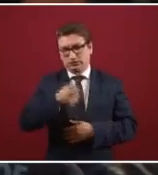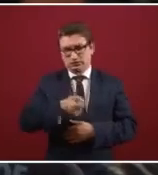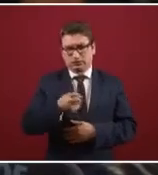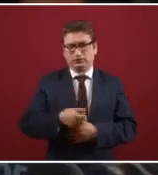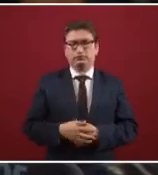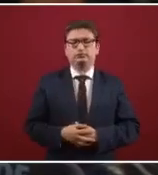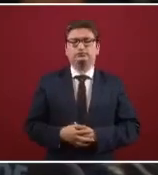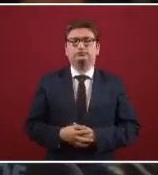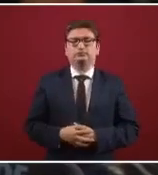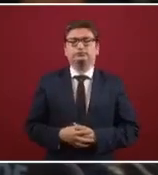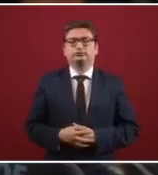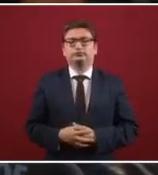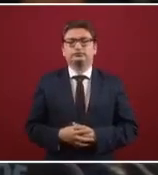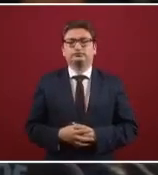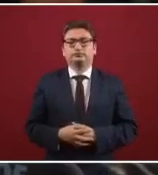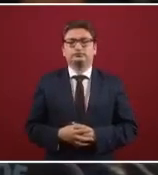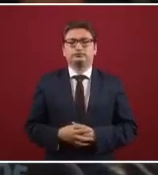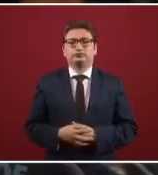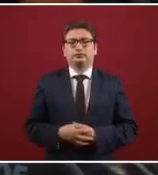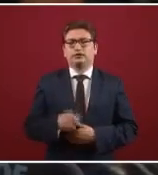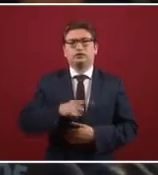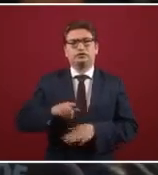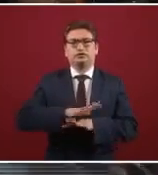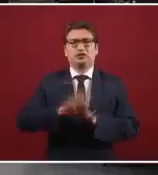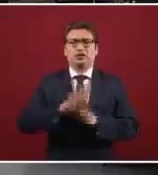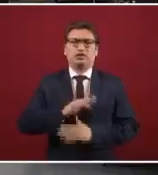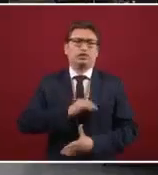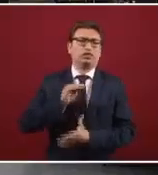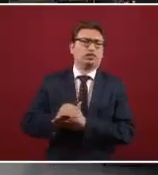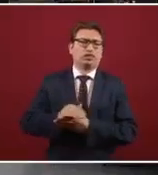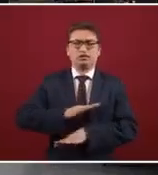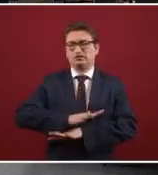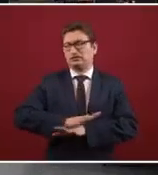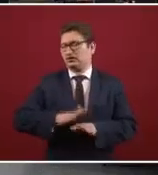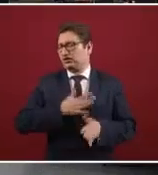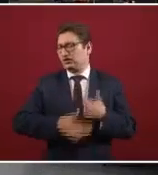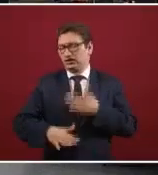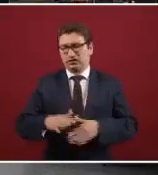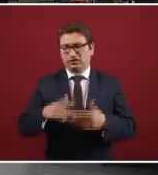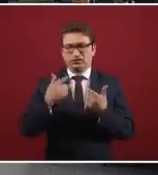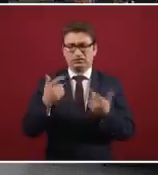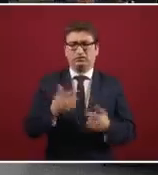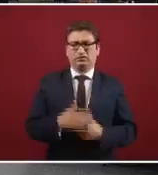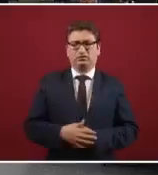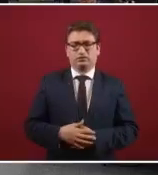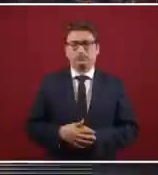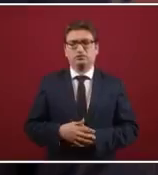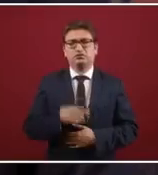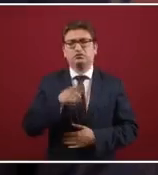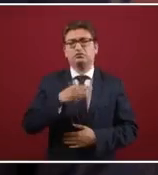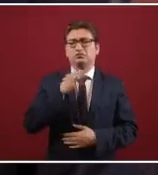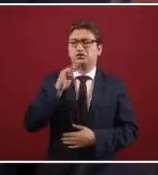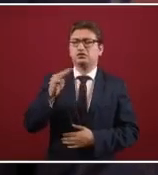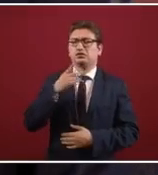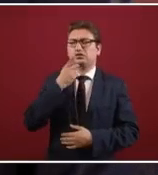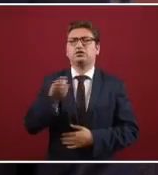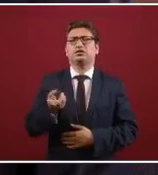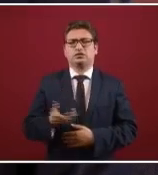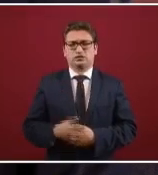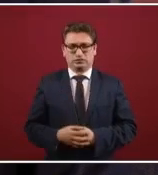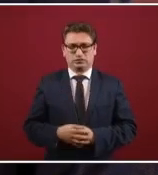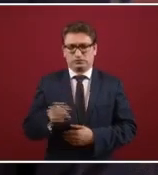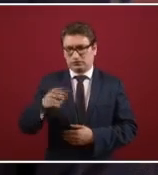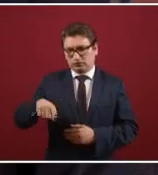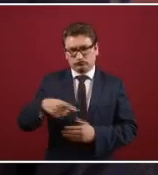que están cansados de ser ignorados pues qué mensajes les envía hay